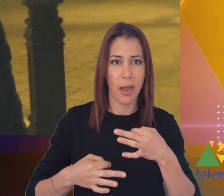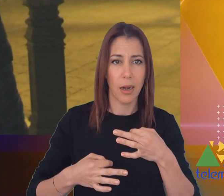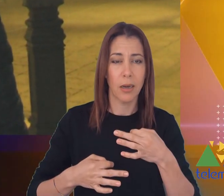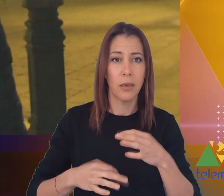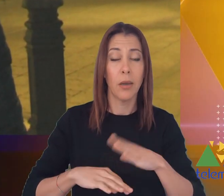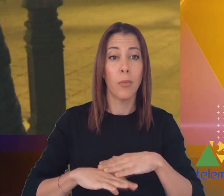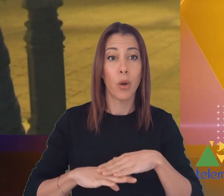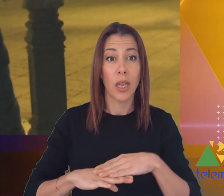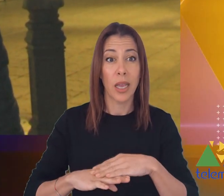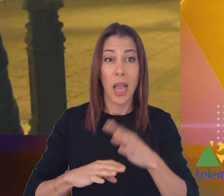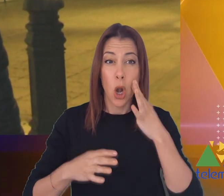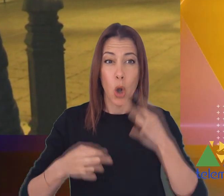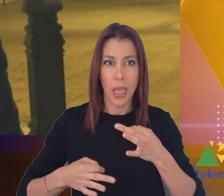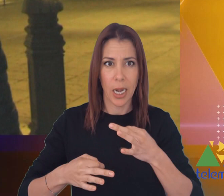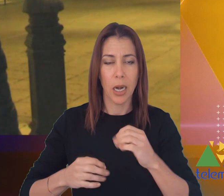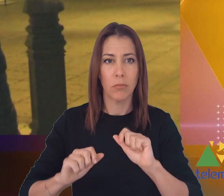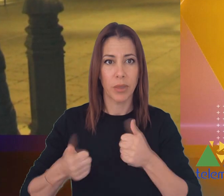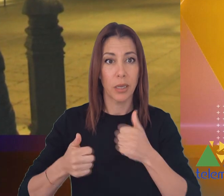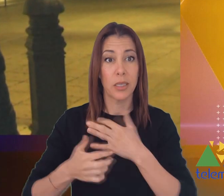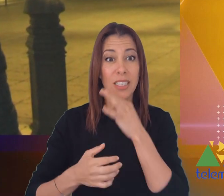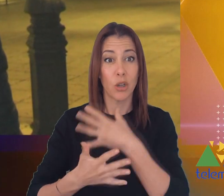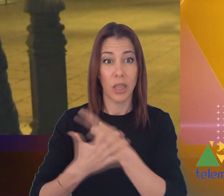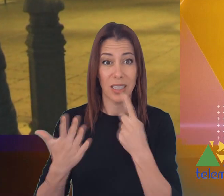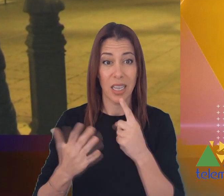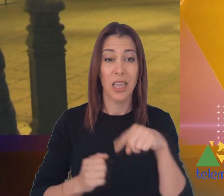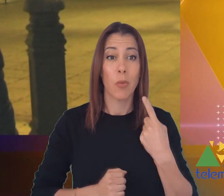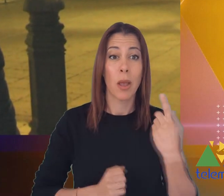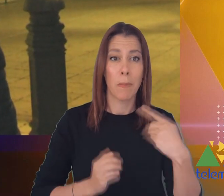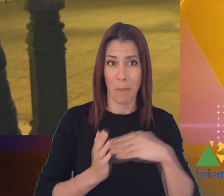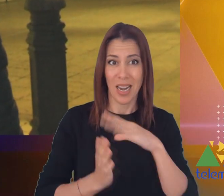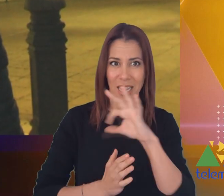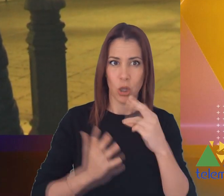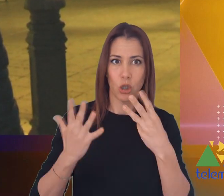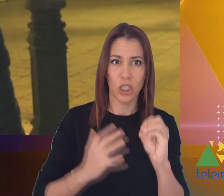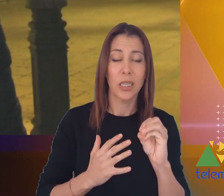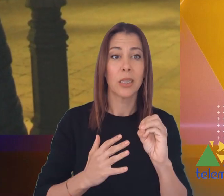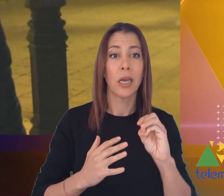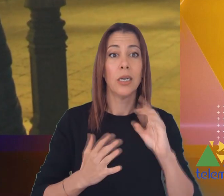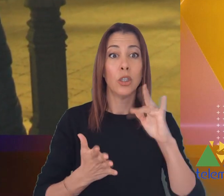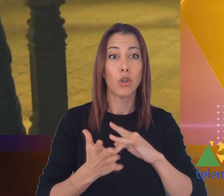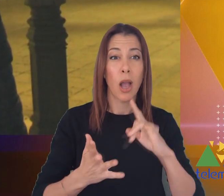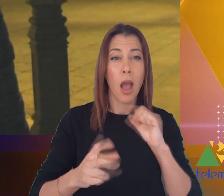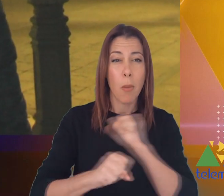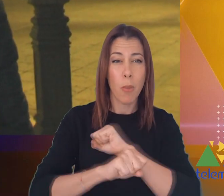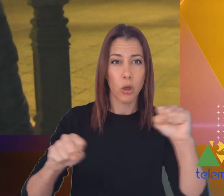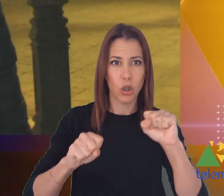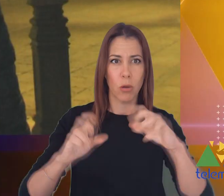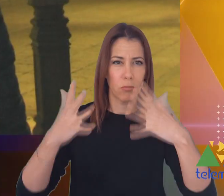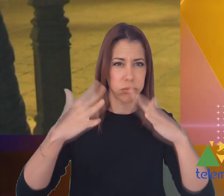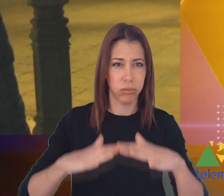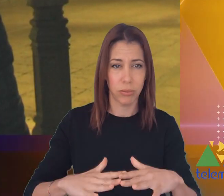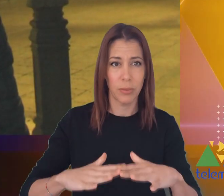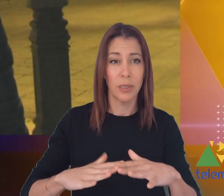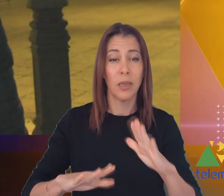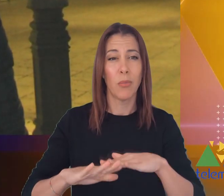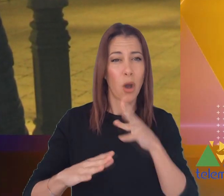original se levantó en el siglo XVI y en 1580 una explosión lo derribó